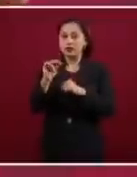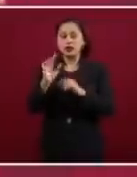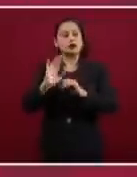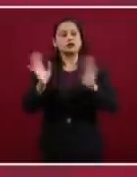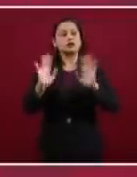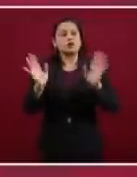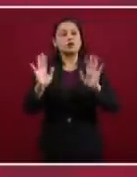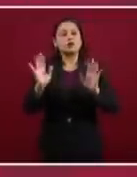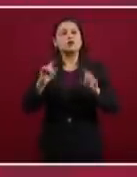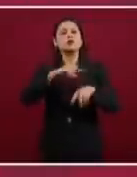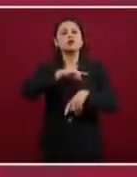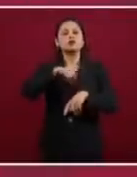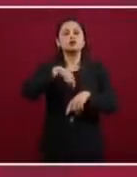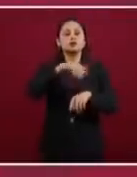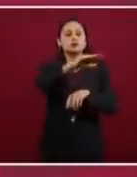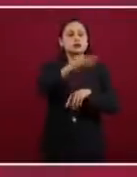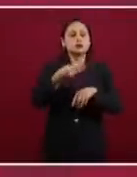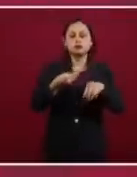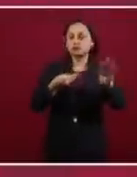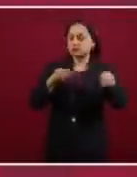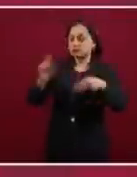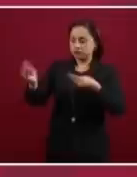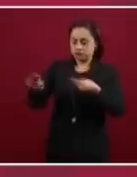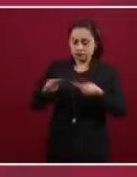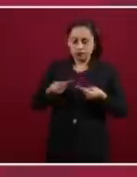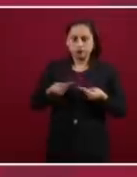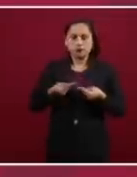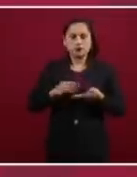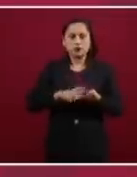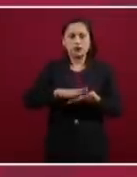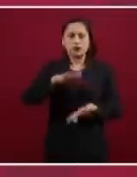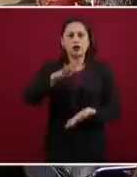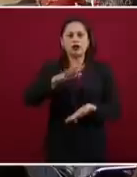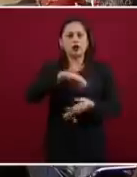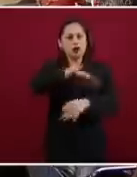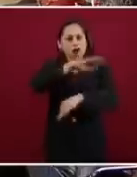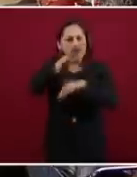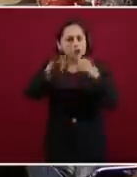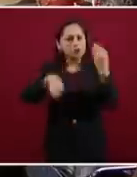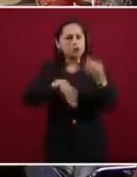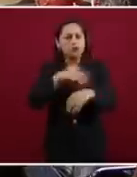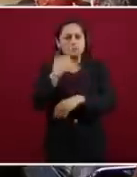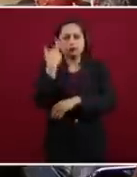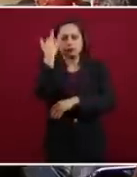revisa o sea nosotros no nos vamos